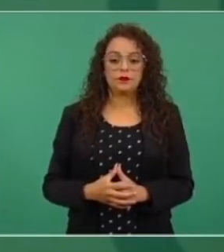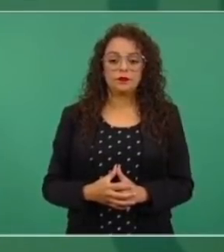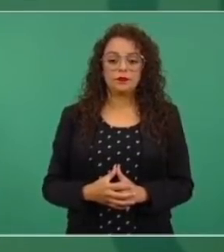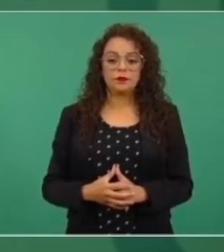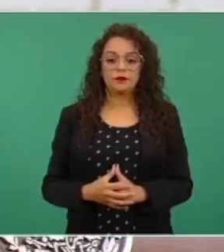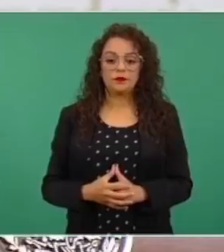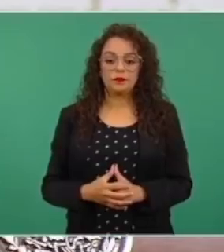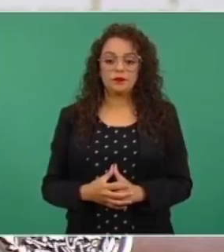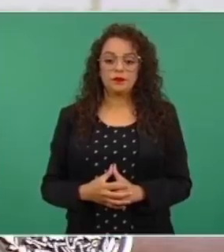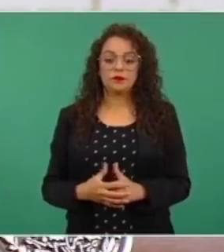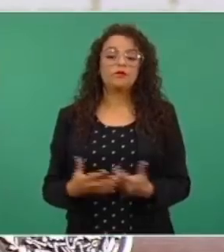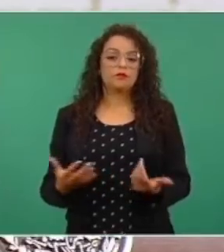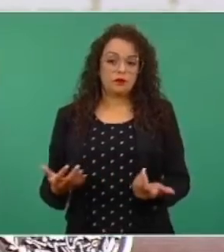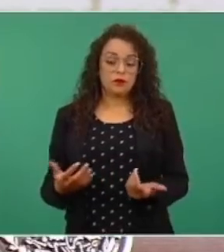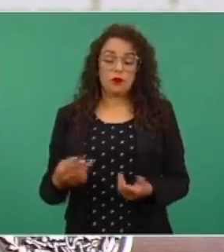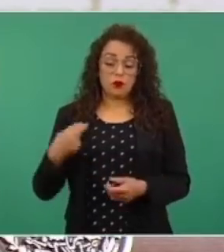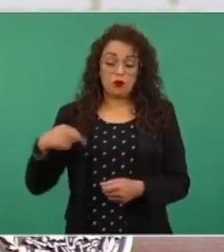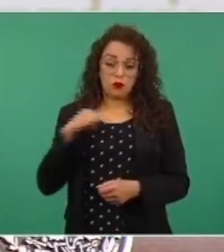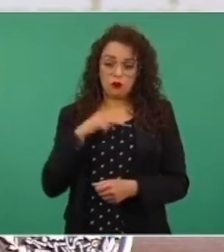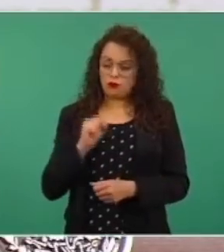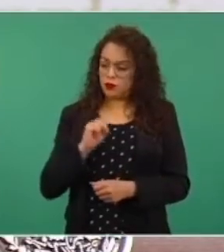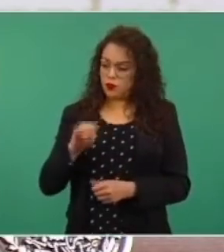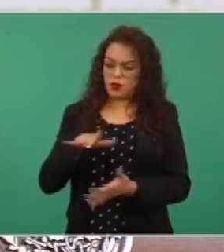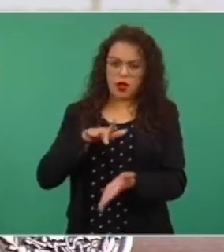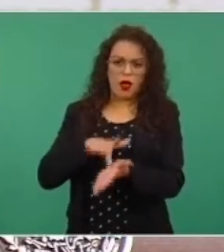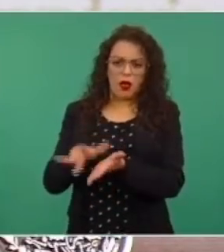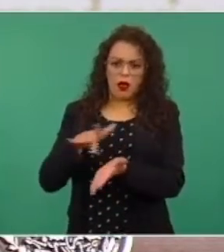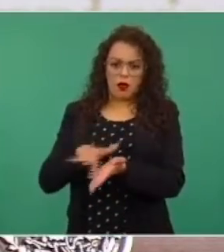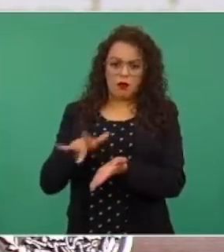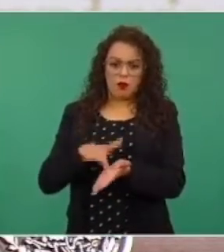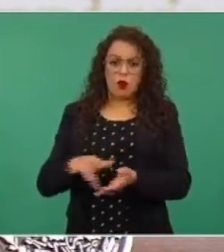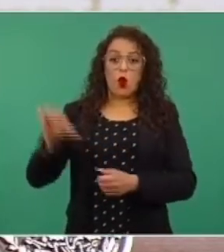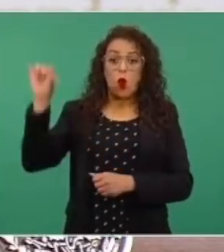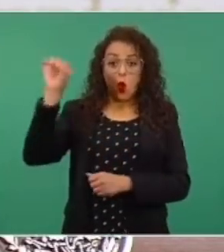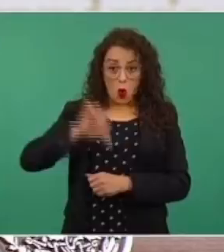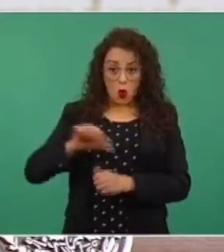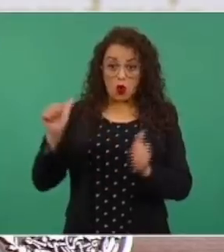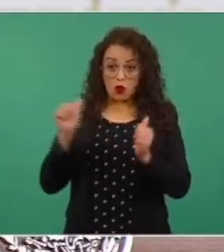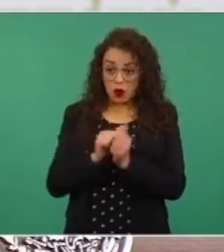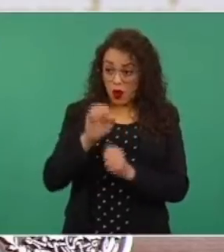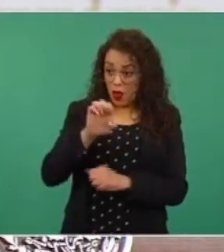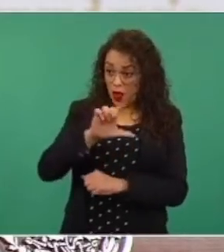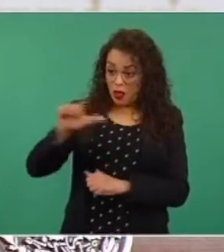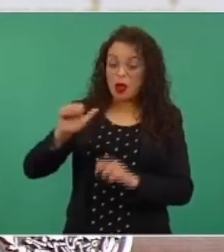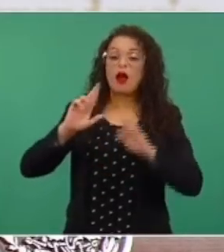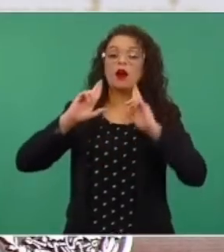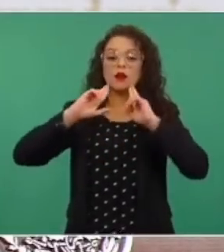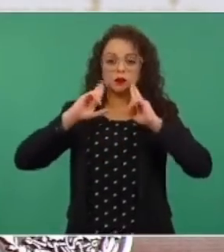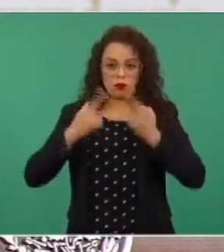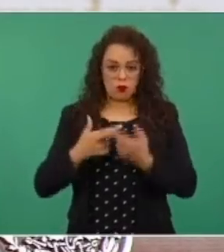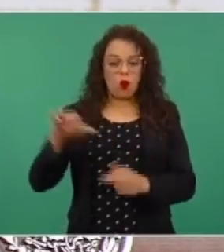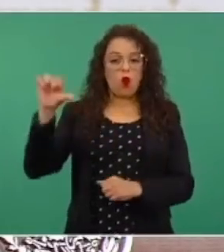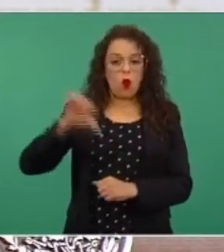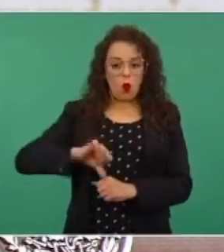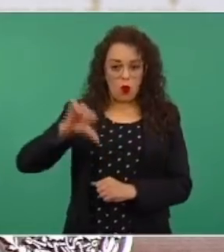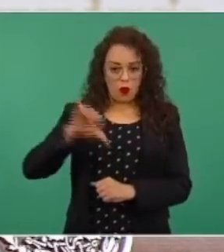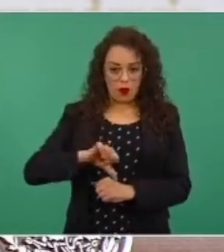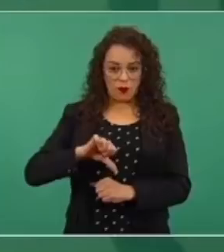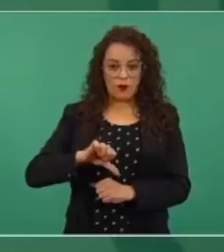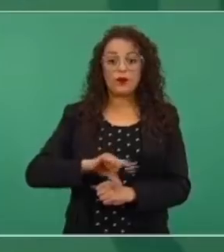va a tener todo nuestro apoyo. Hoy nos reunimos con ella y yo tengo una